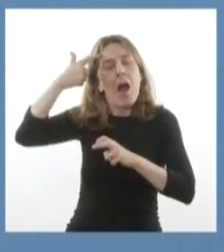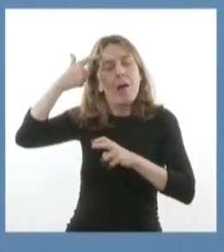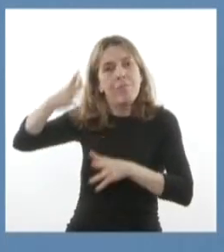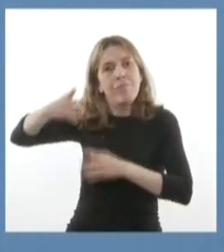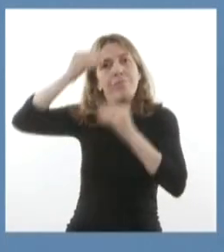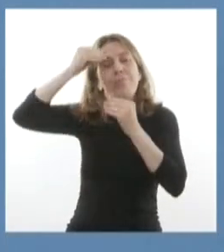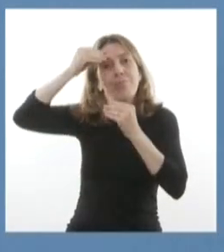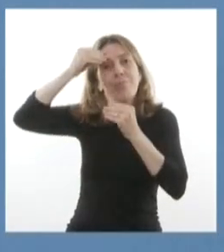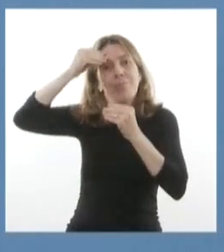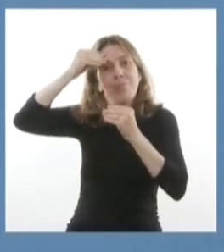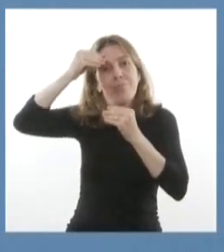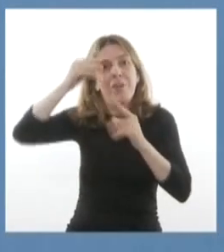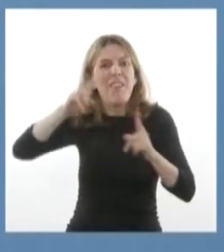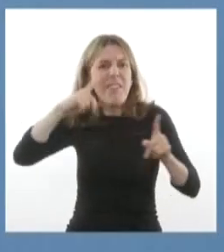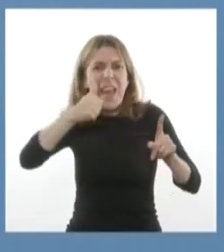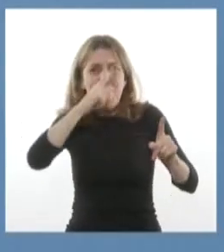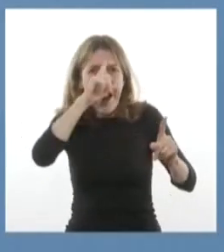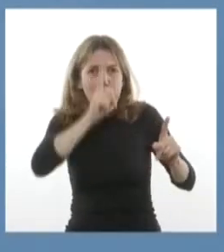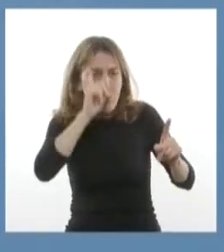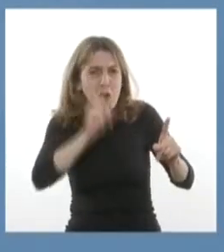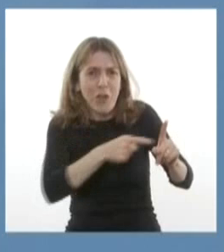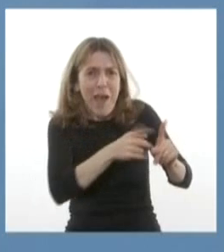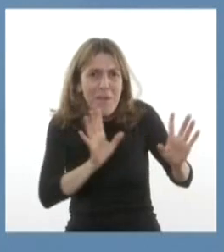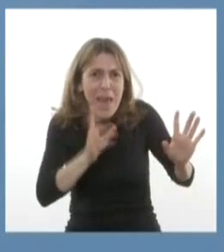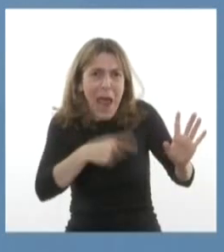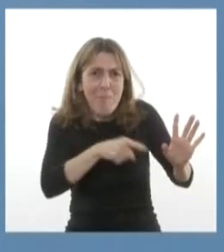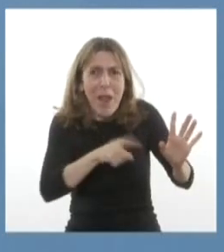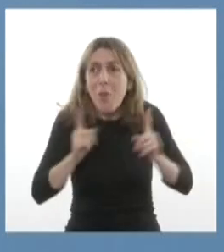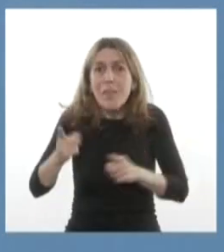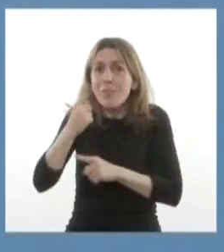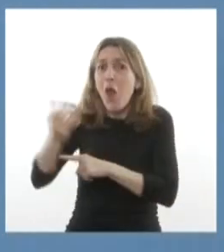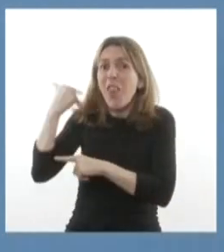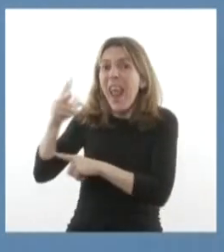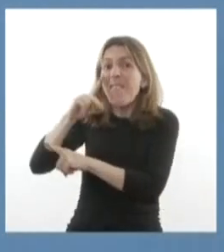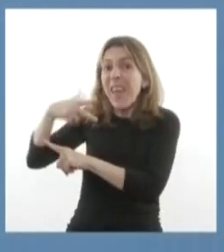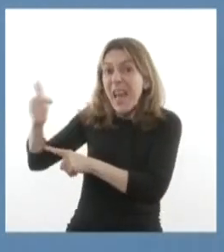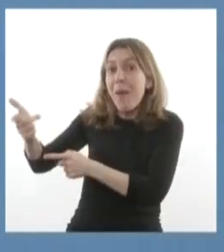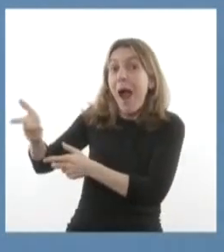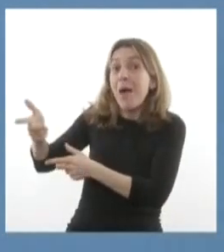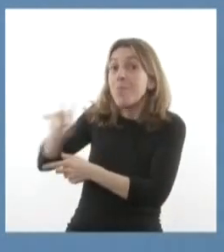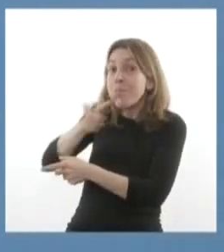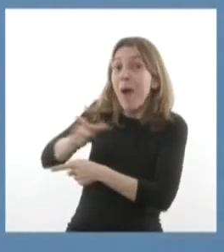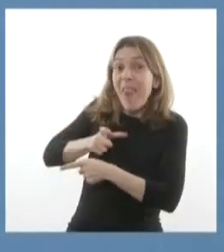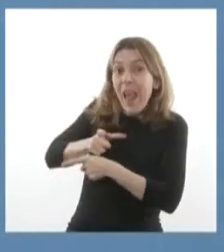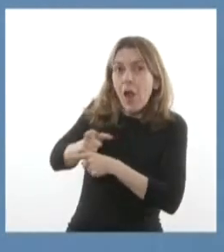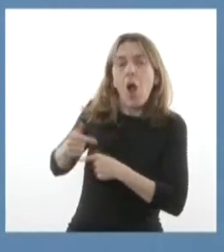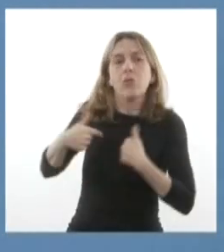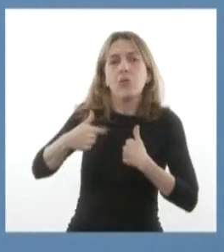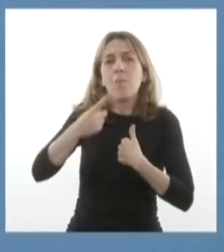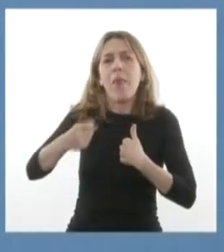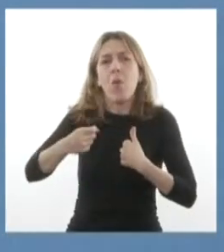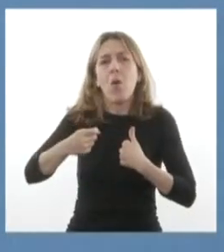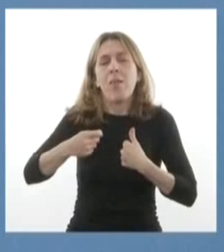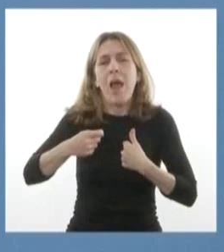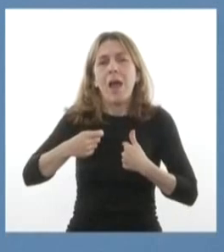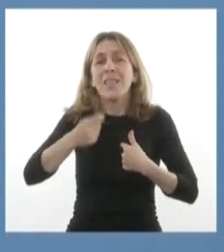que ni se debe enterar, ni se debe acordar del día que me lo dijo, pero desde ese día yo me di cuenta que si somos